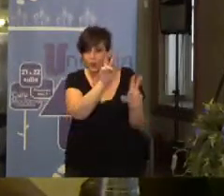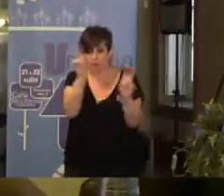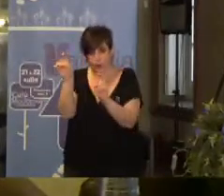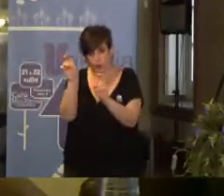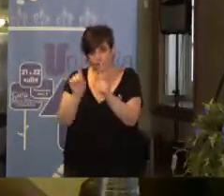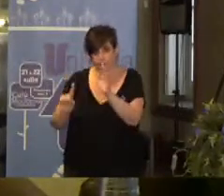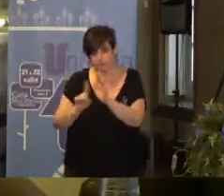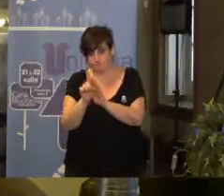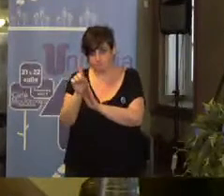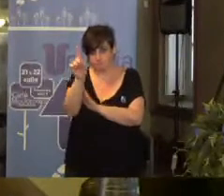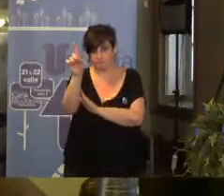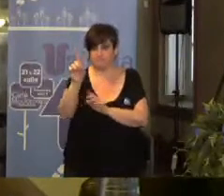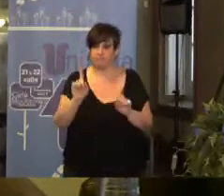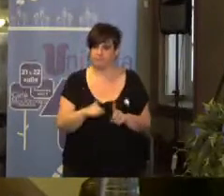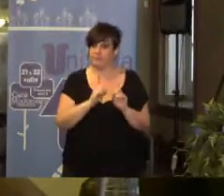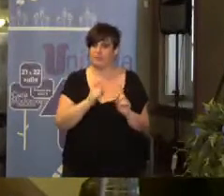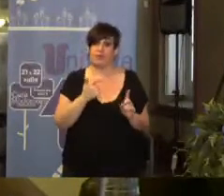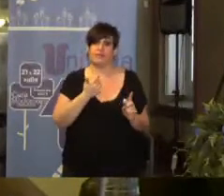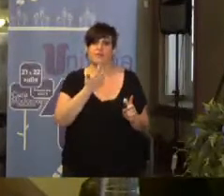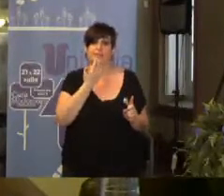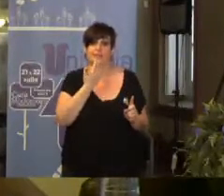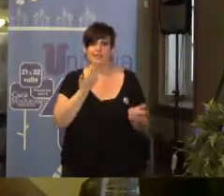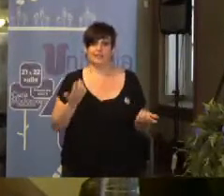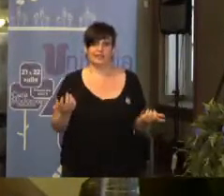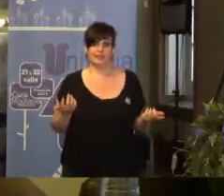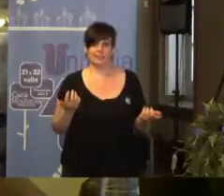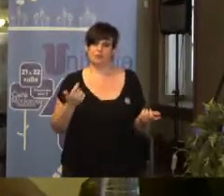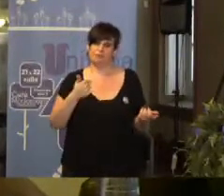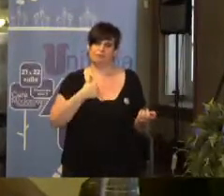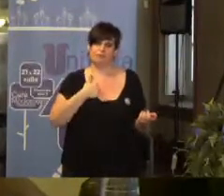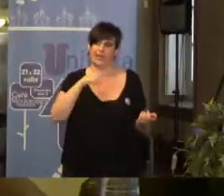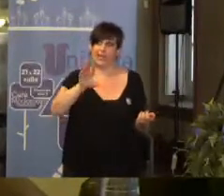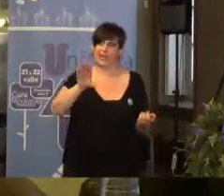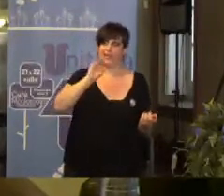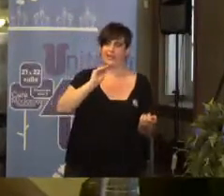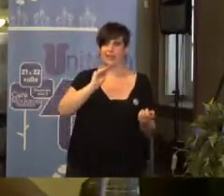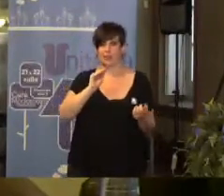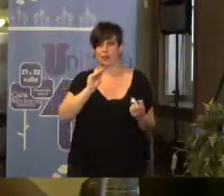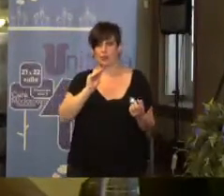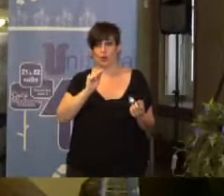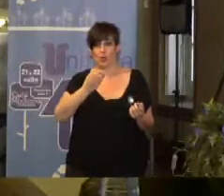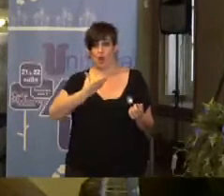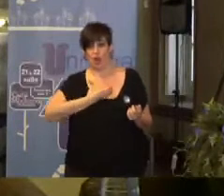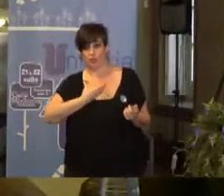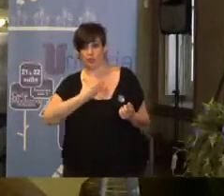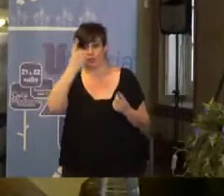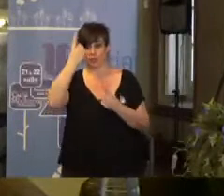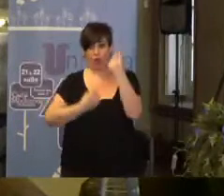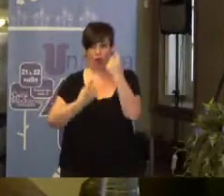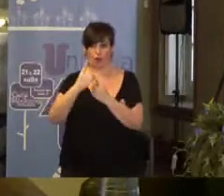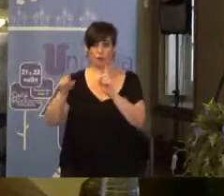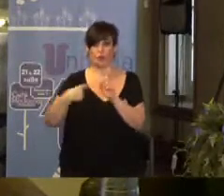eu non desvoto de ningunha maneira, pois que en determinados concellos e, sobre todo, de cara ás